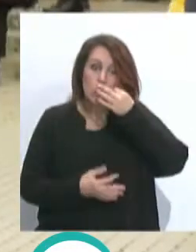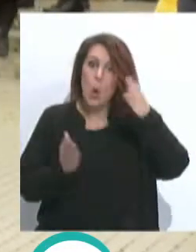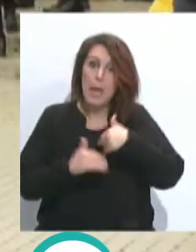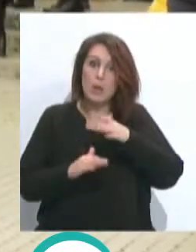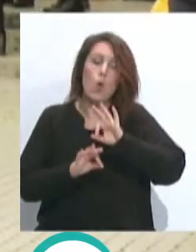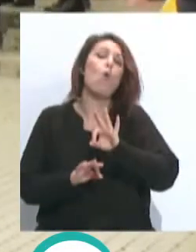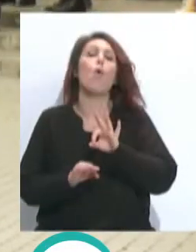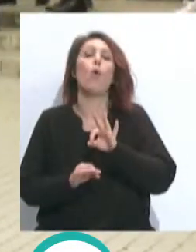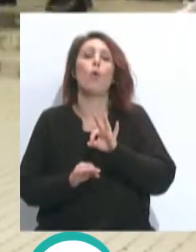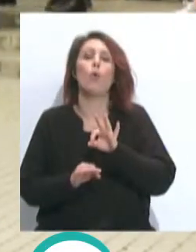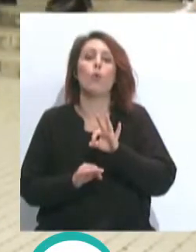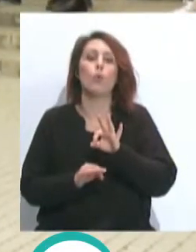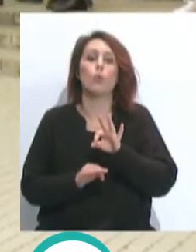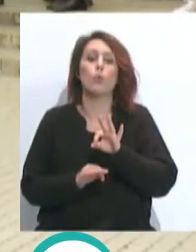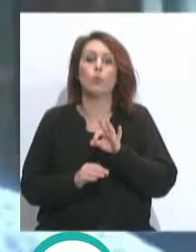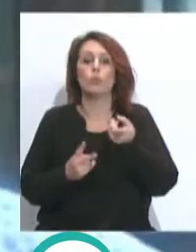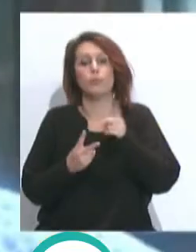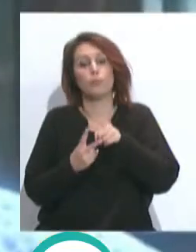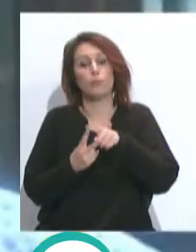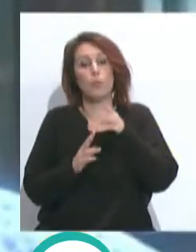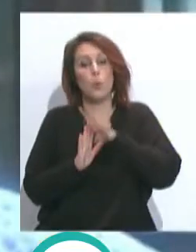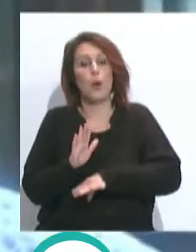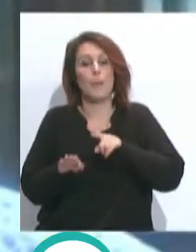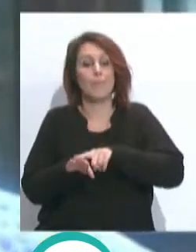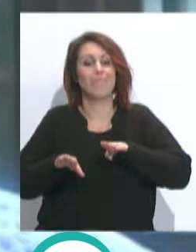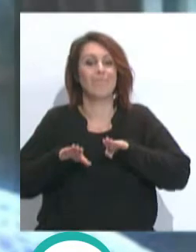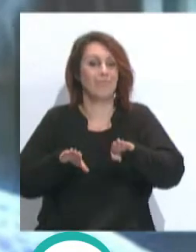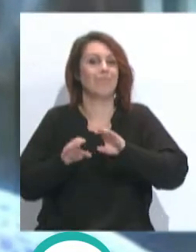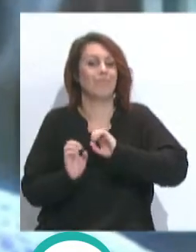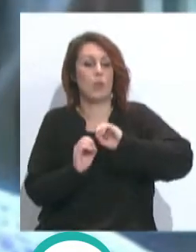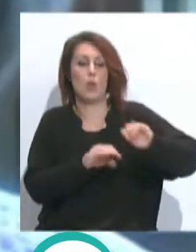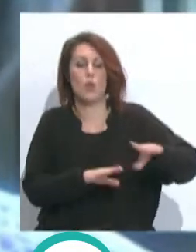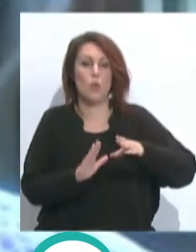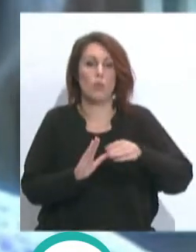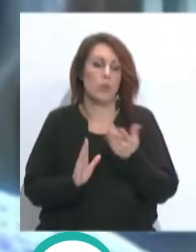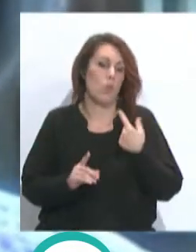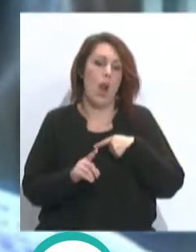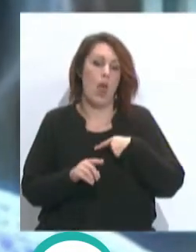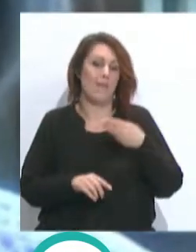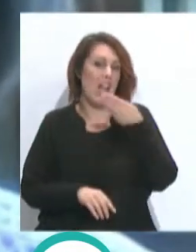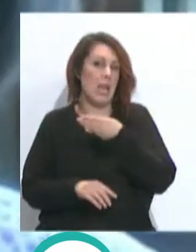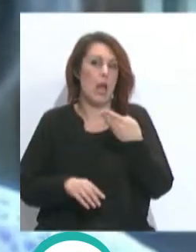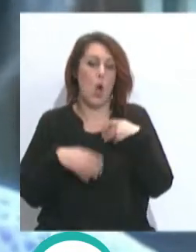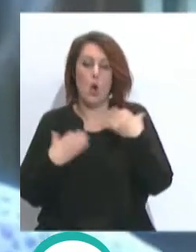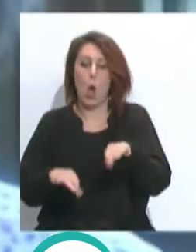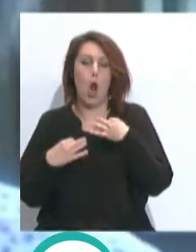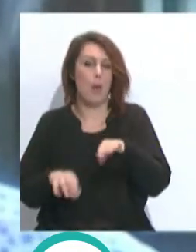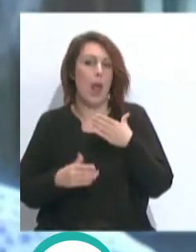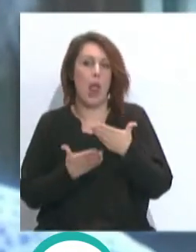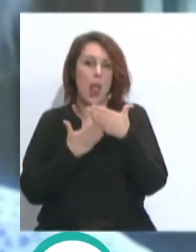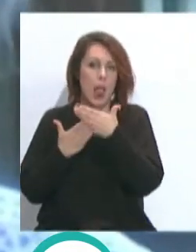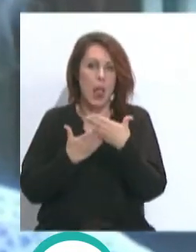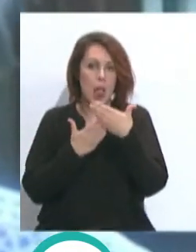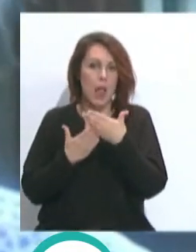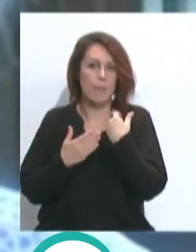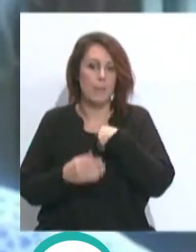bien abandonar el programa de simultaneidad y cursar el currículum completo del bachillerato en la